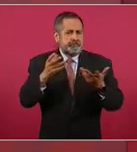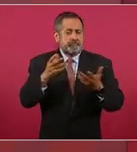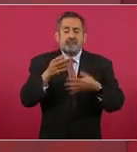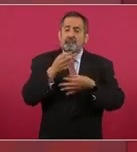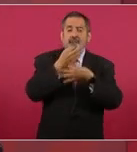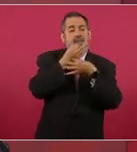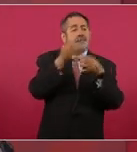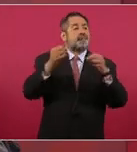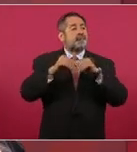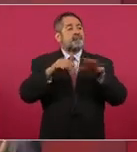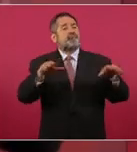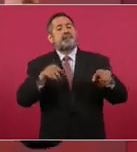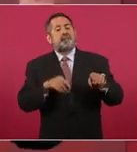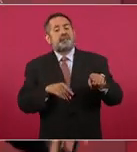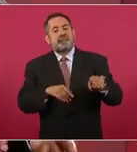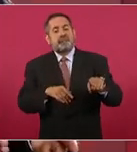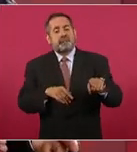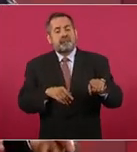decir